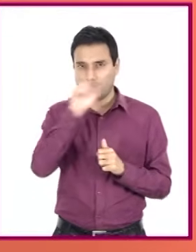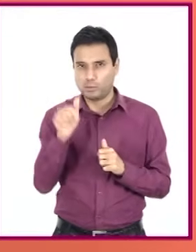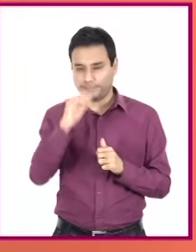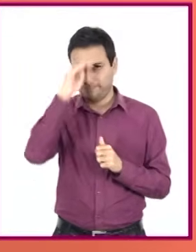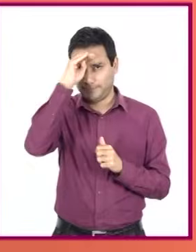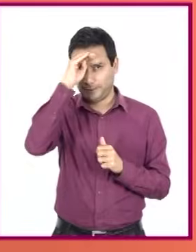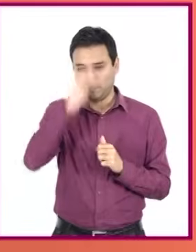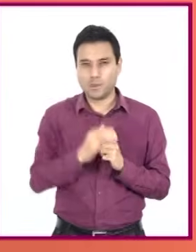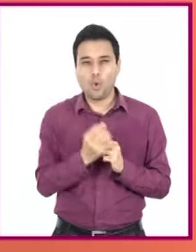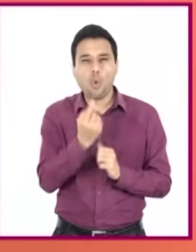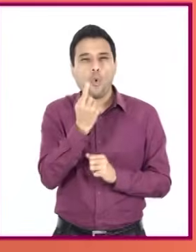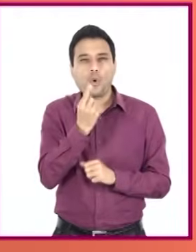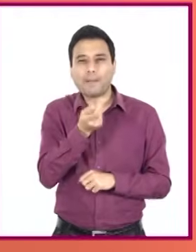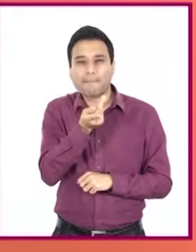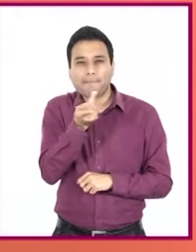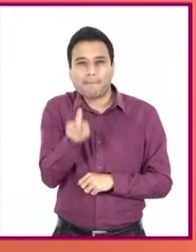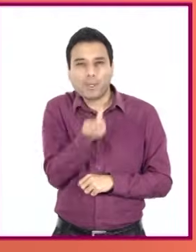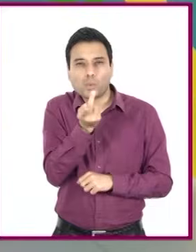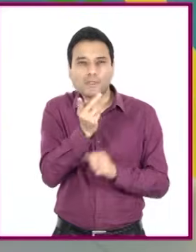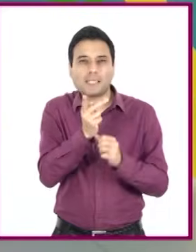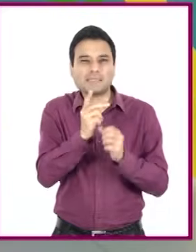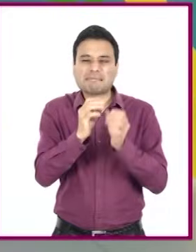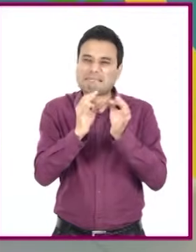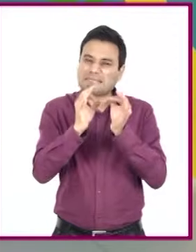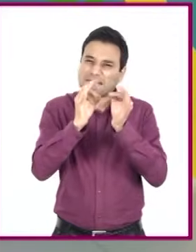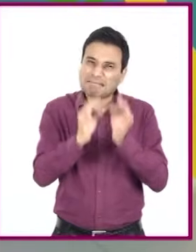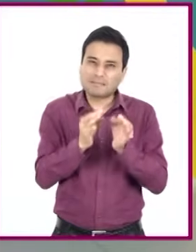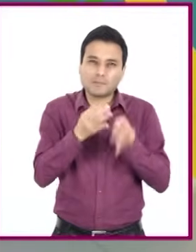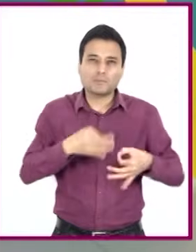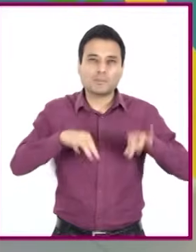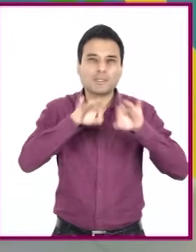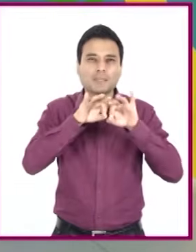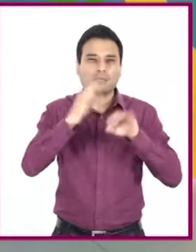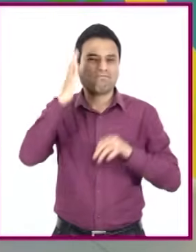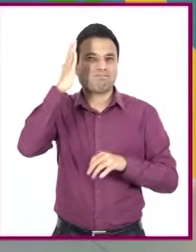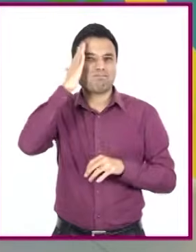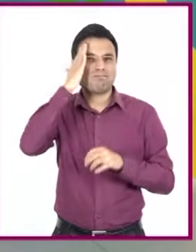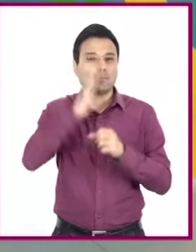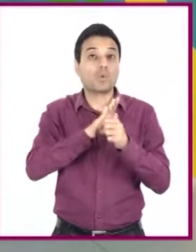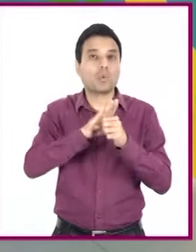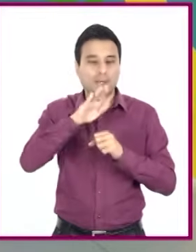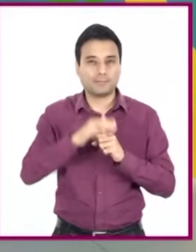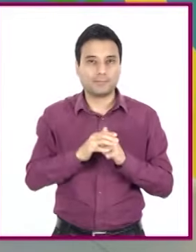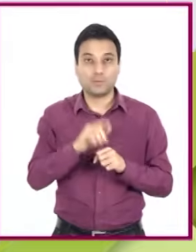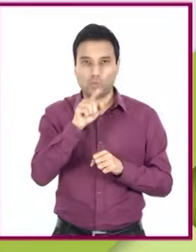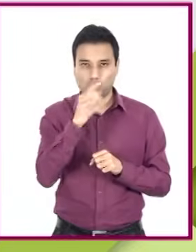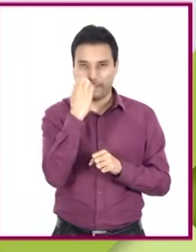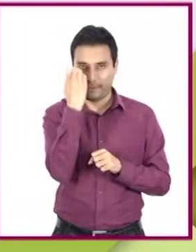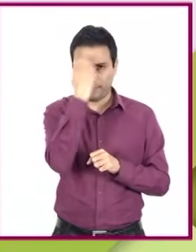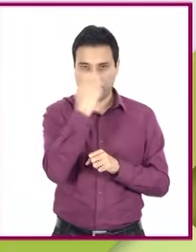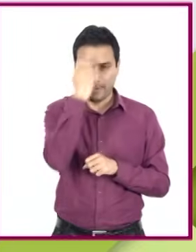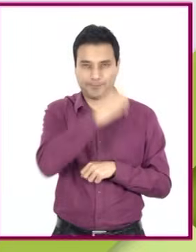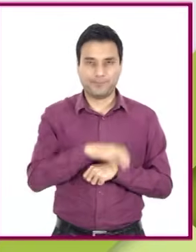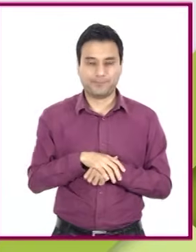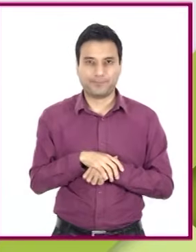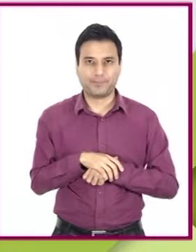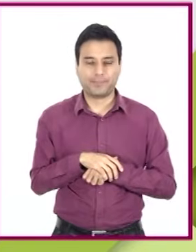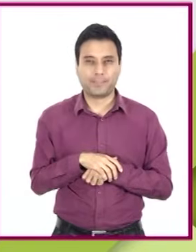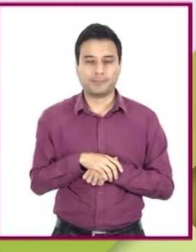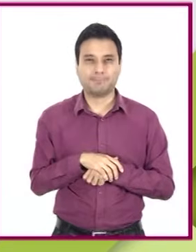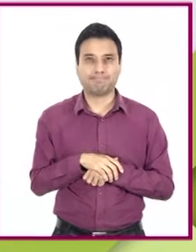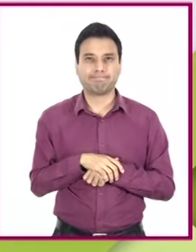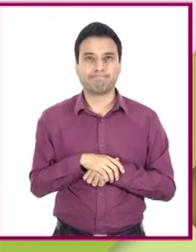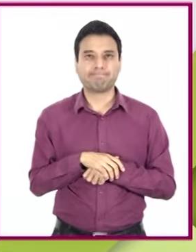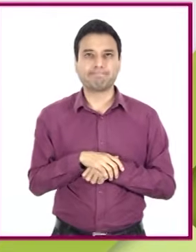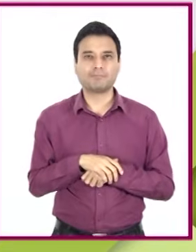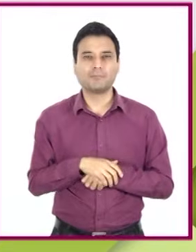la pregunta que guiará nuestra investigación. Les proponemos que analicen qué acciones se han emprendido